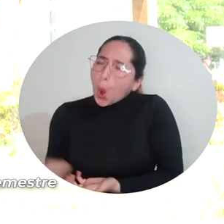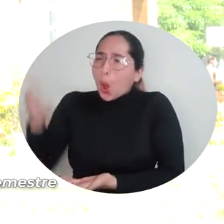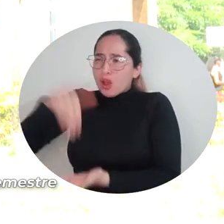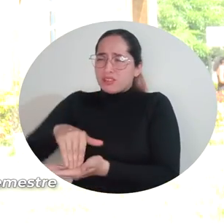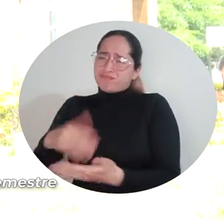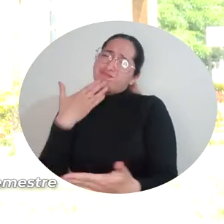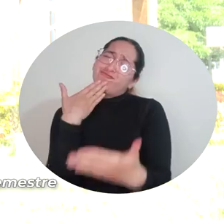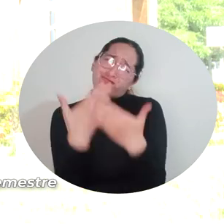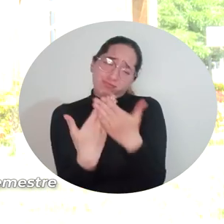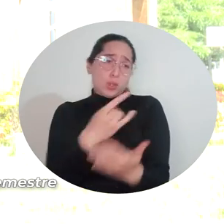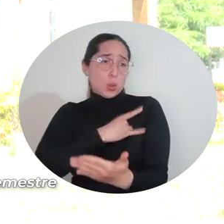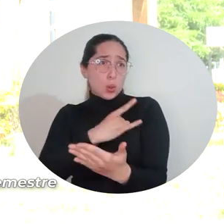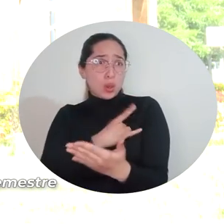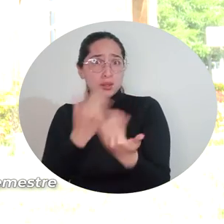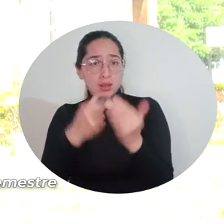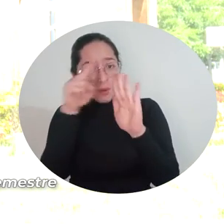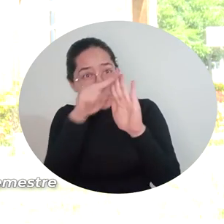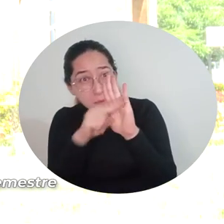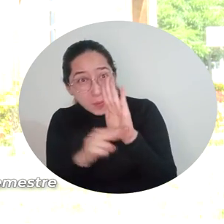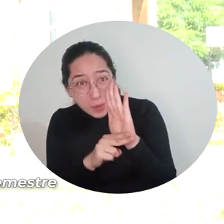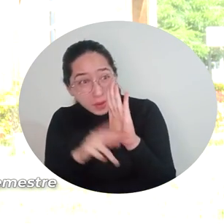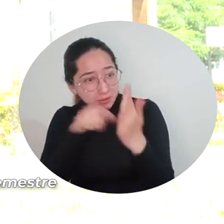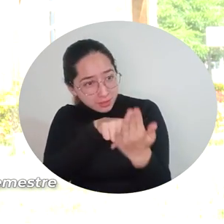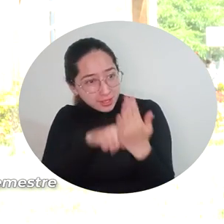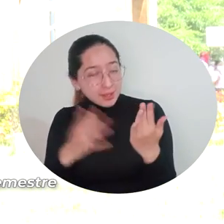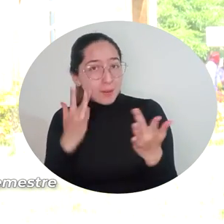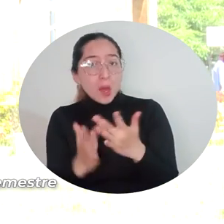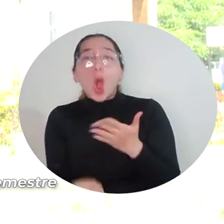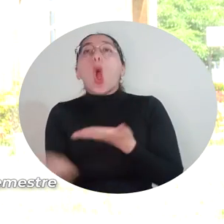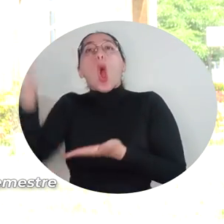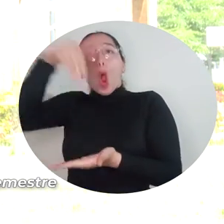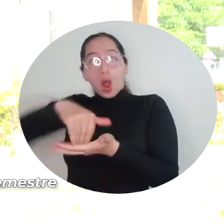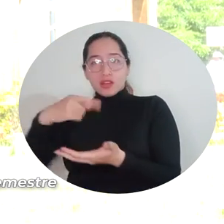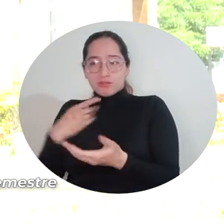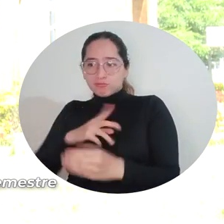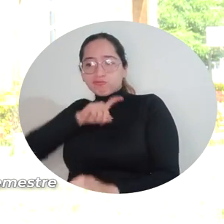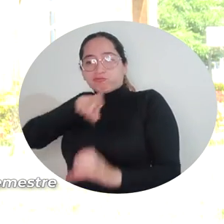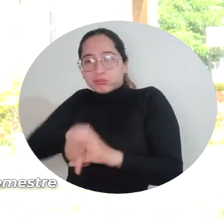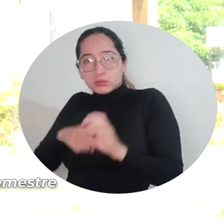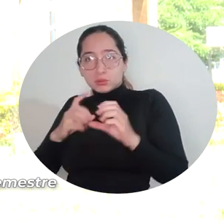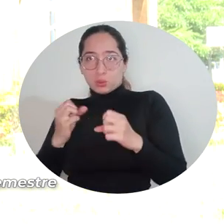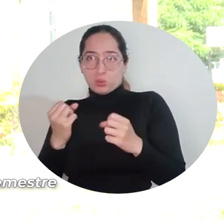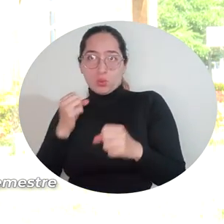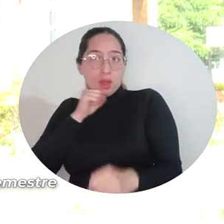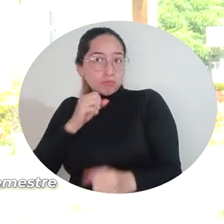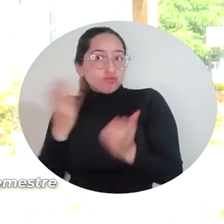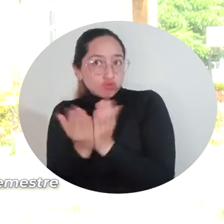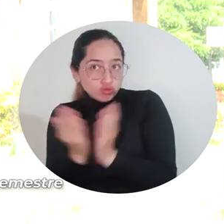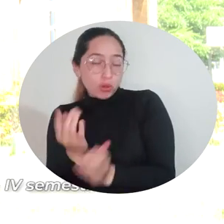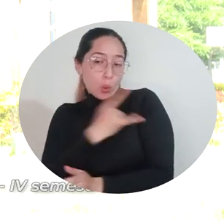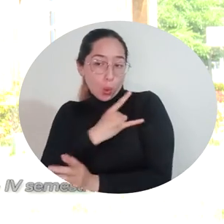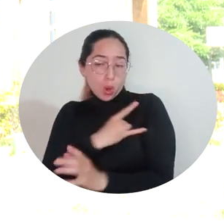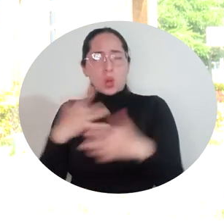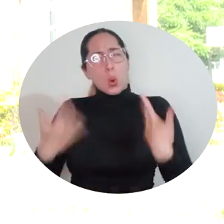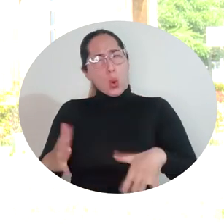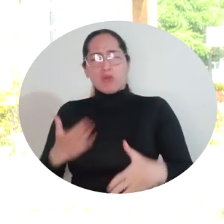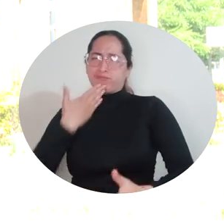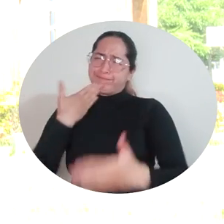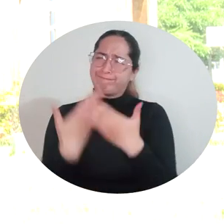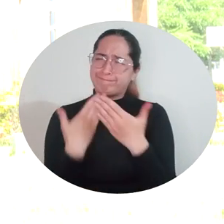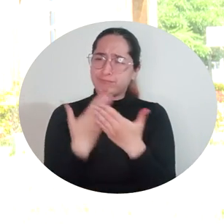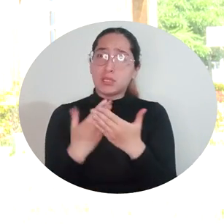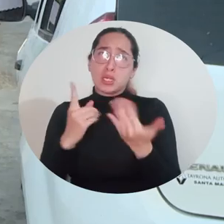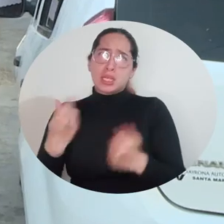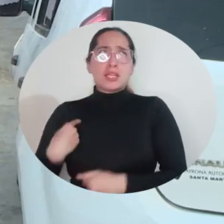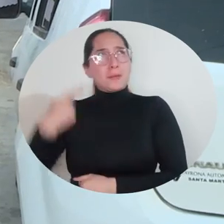tener esta política de readmisión y pues esto es algo